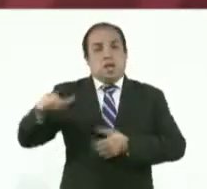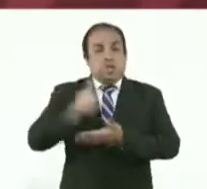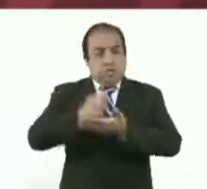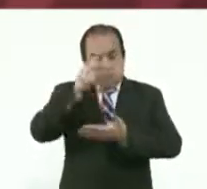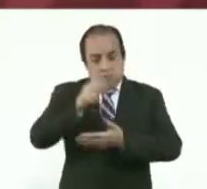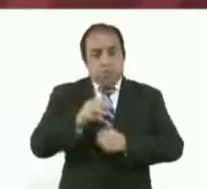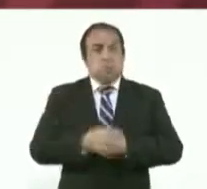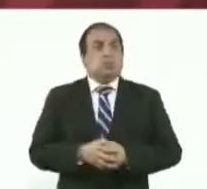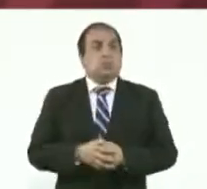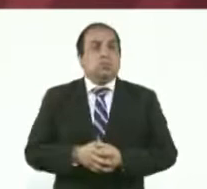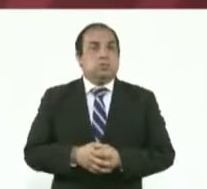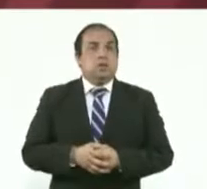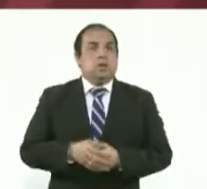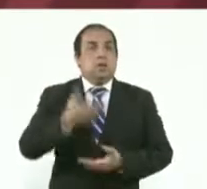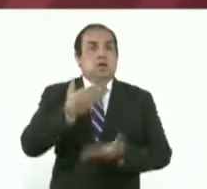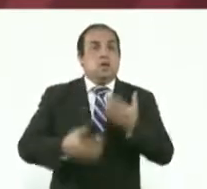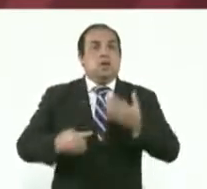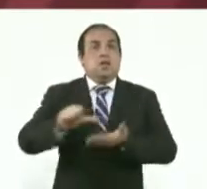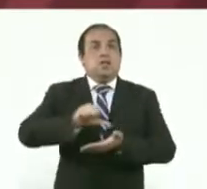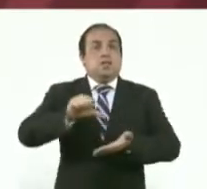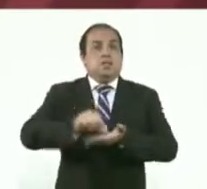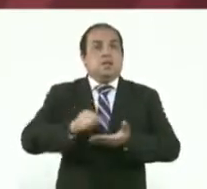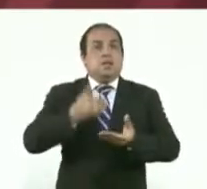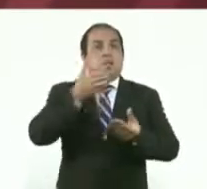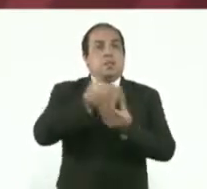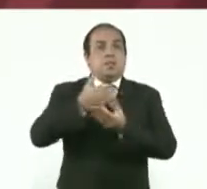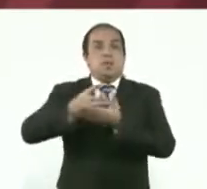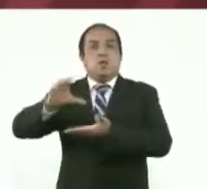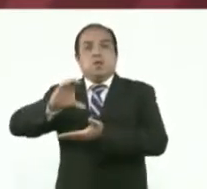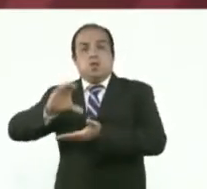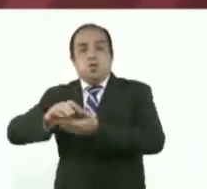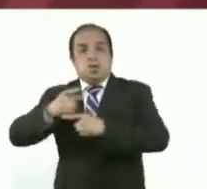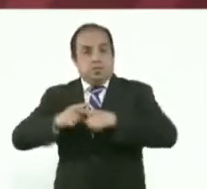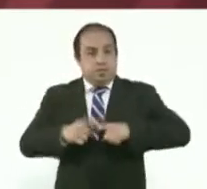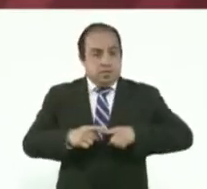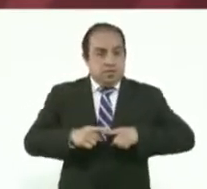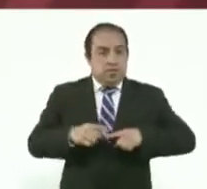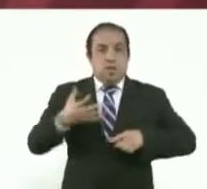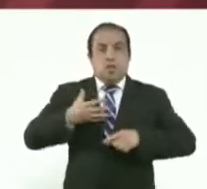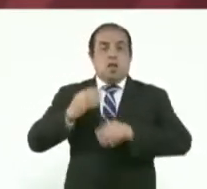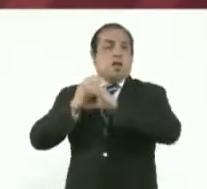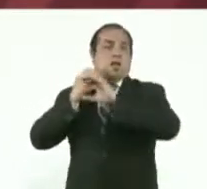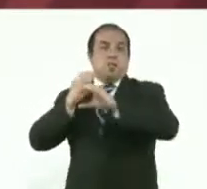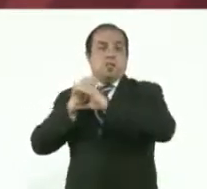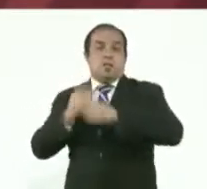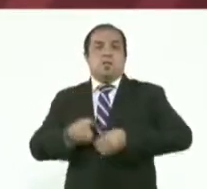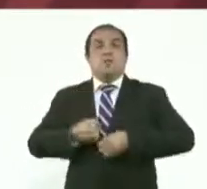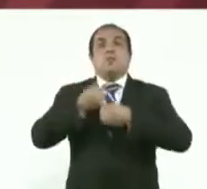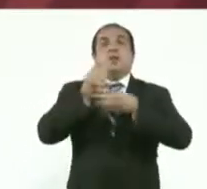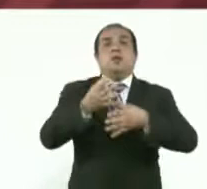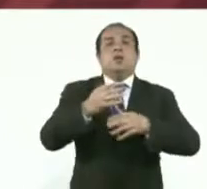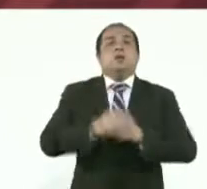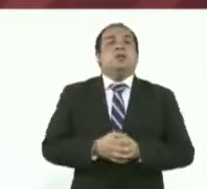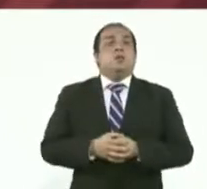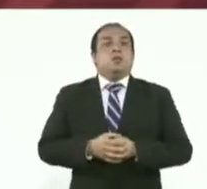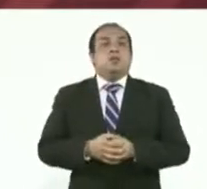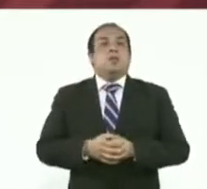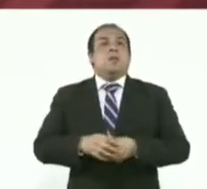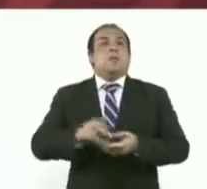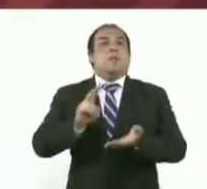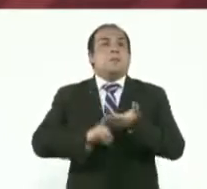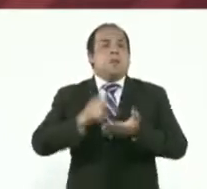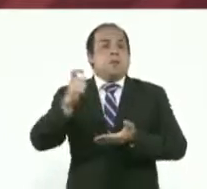central está yendo a distintas colonias también con vehículos para poder ofrecer la canasta básica a precios